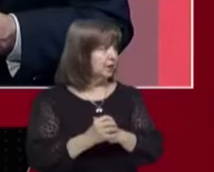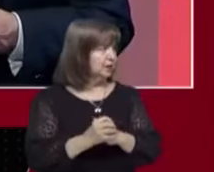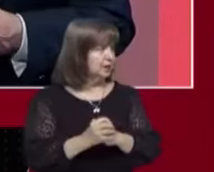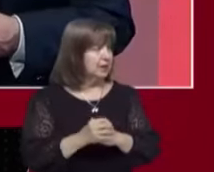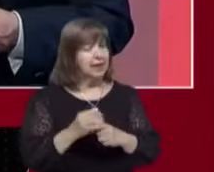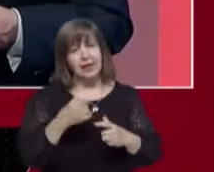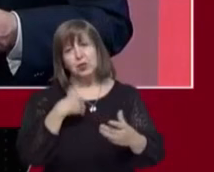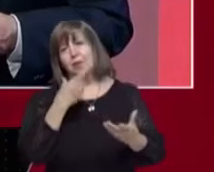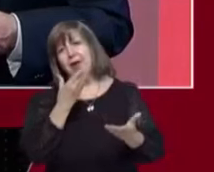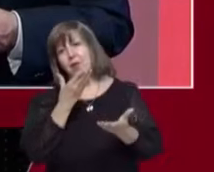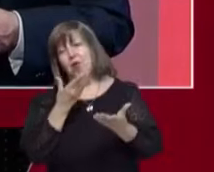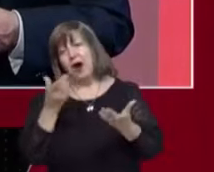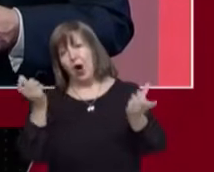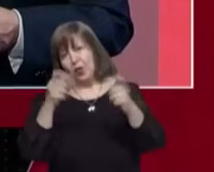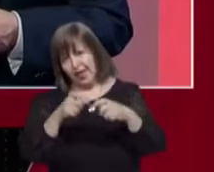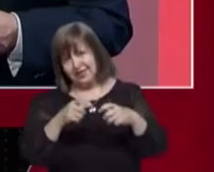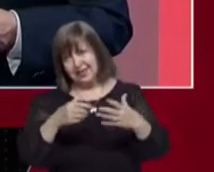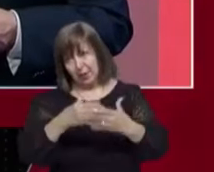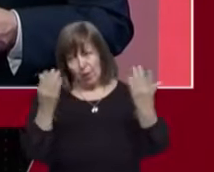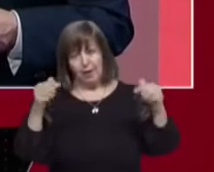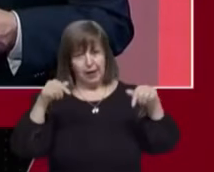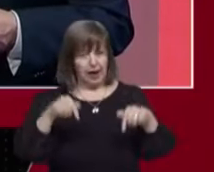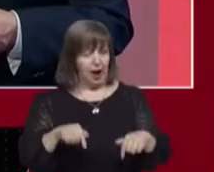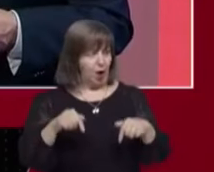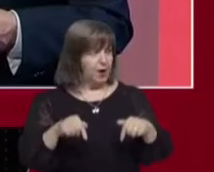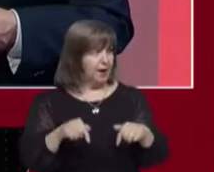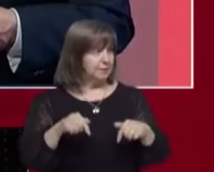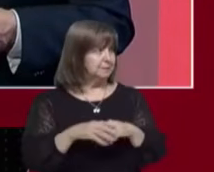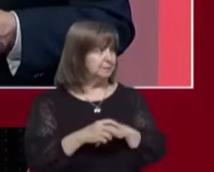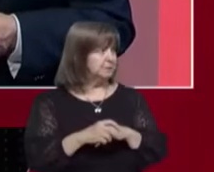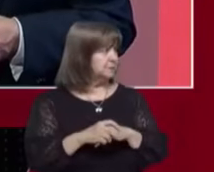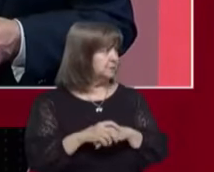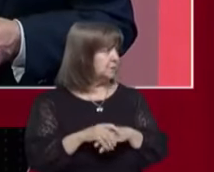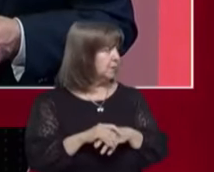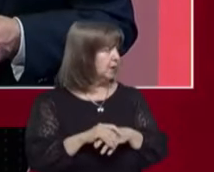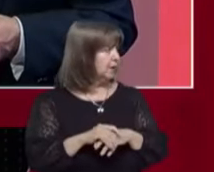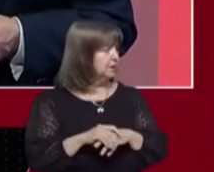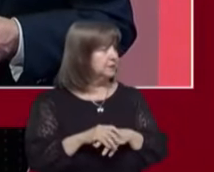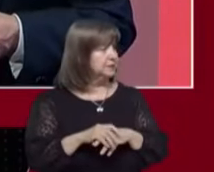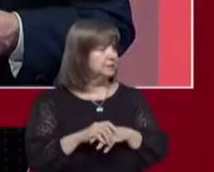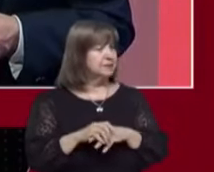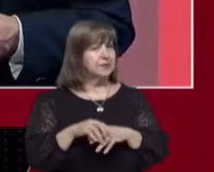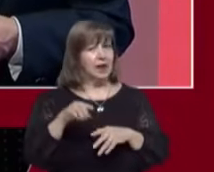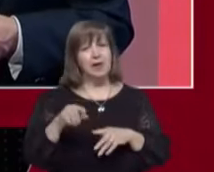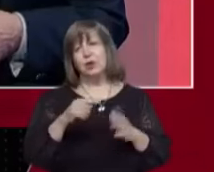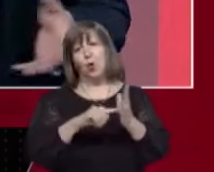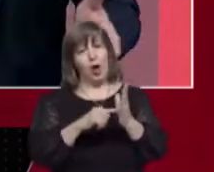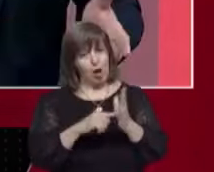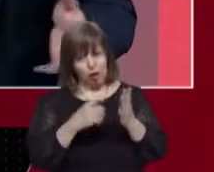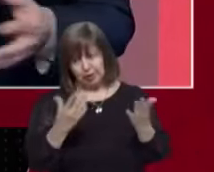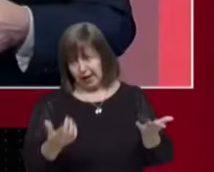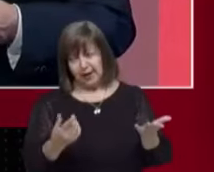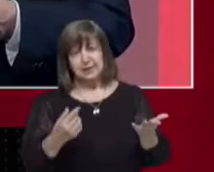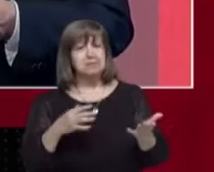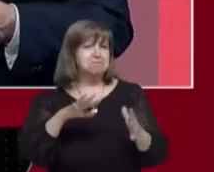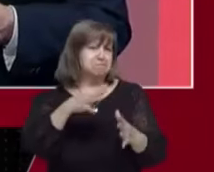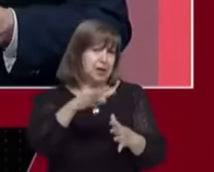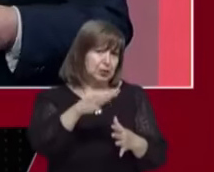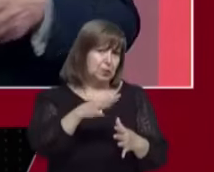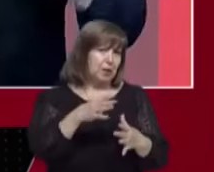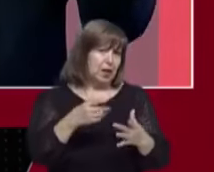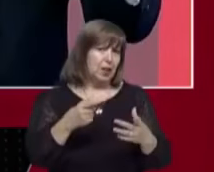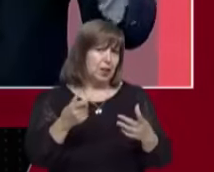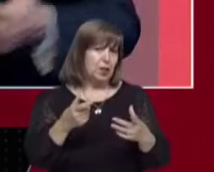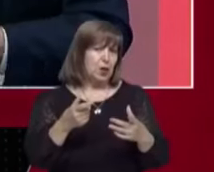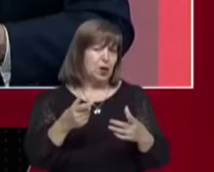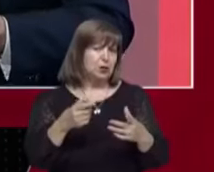audiencia pública. 750, 800 más o menos Buenos Aires, ¿o no? Ese es el valor. Buenos Aires, 750, 800. Aproximadamente. Claro.